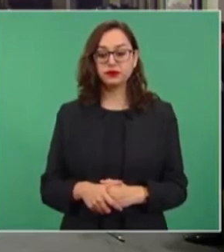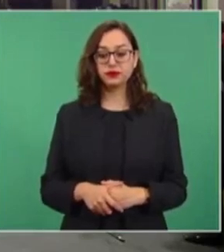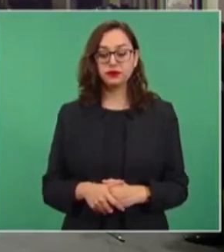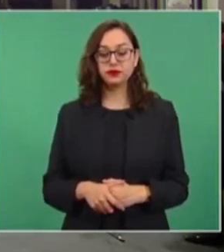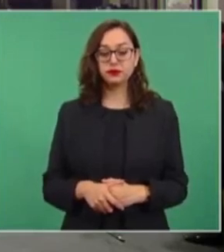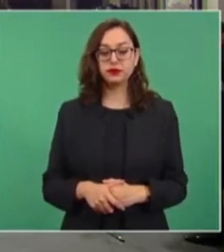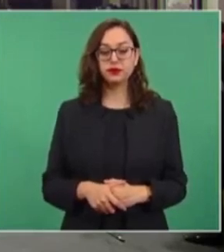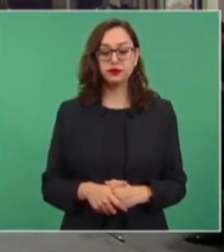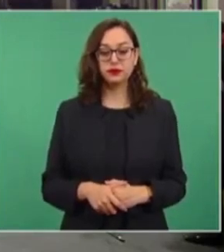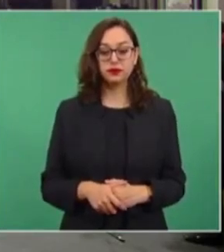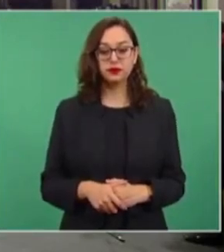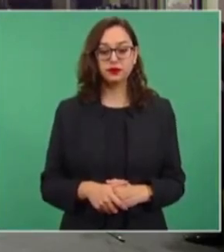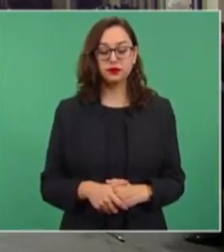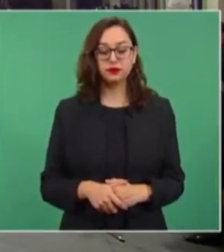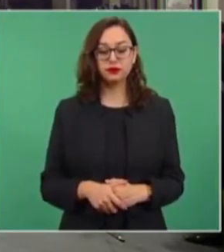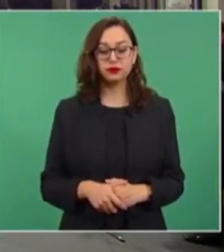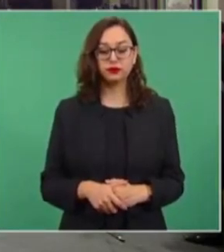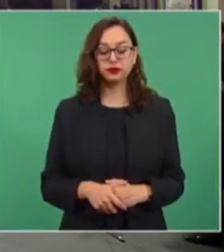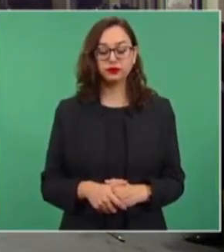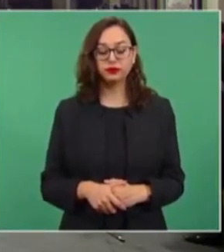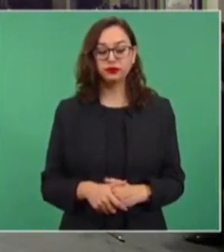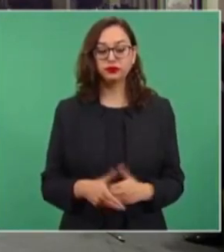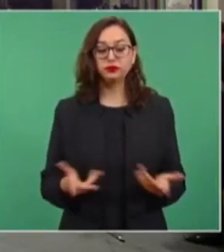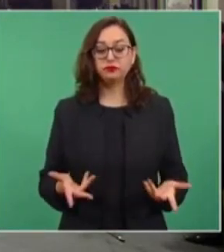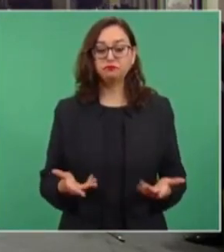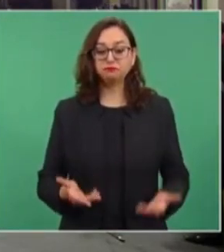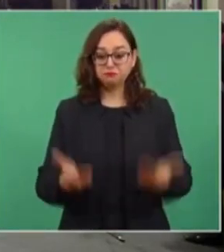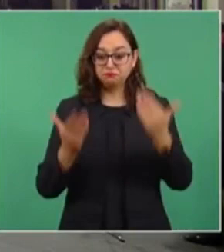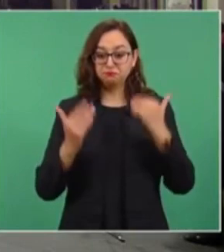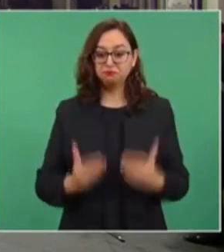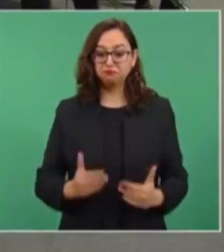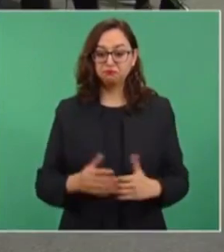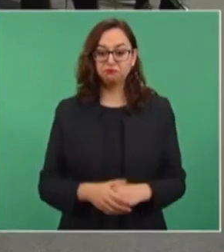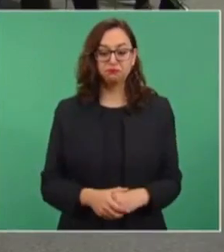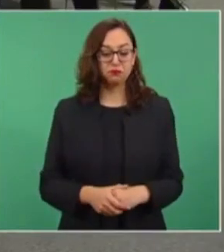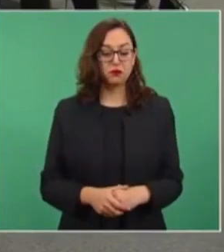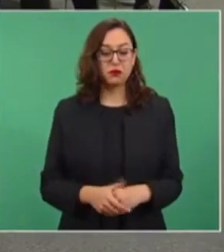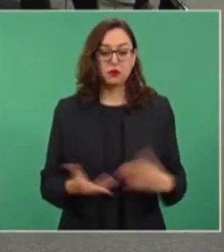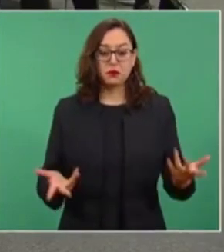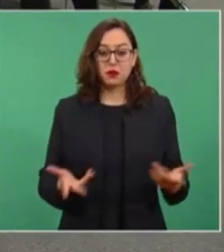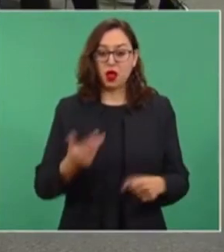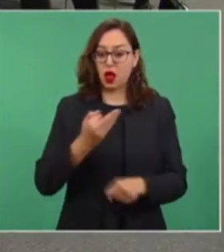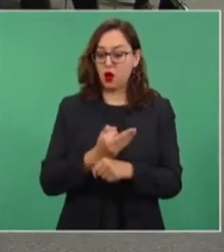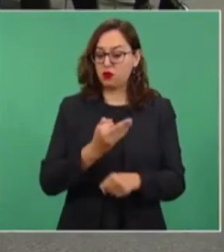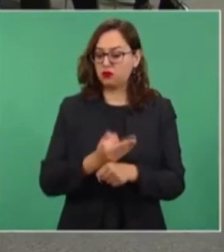a mi participación, no quiero desaprovechar la oportunidad